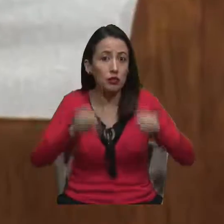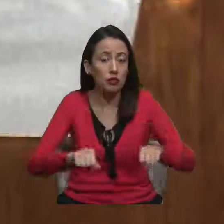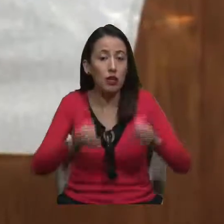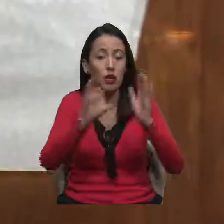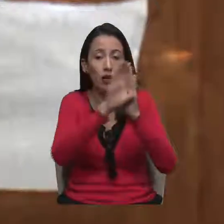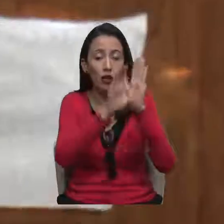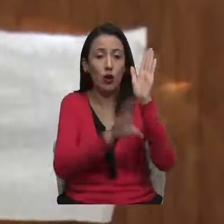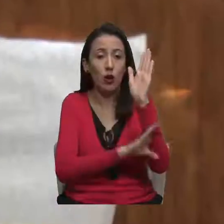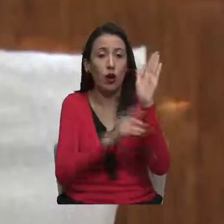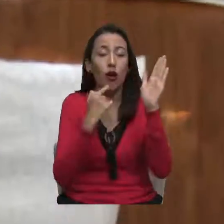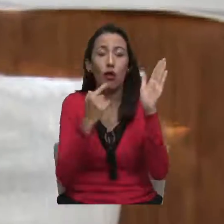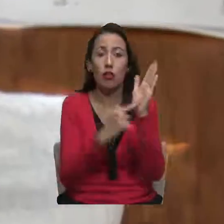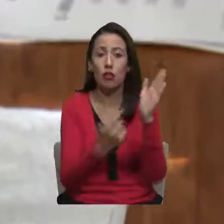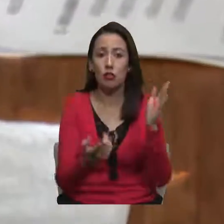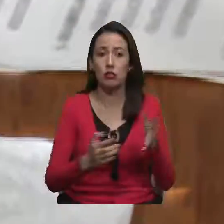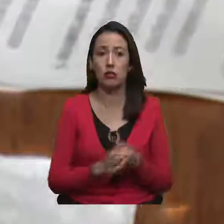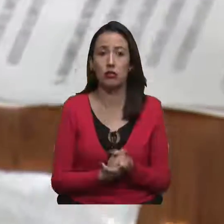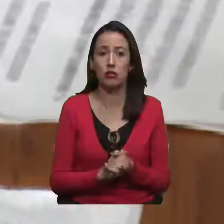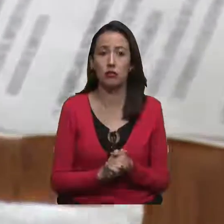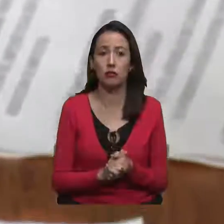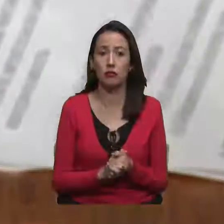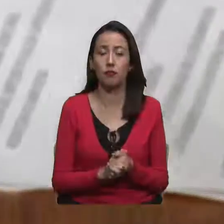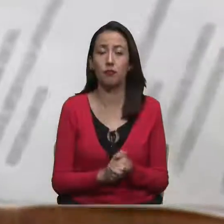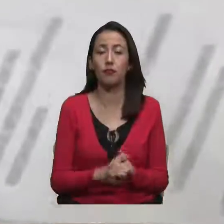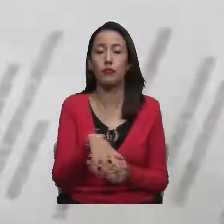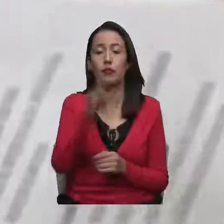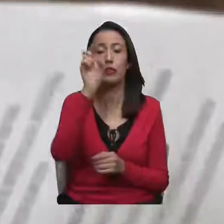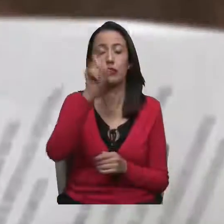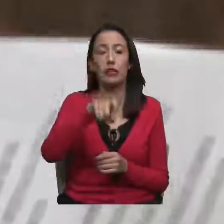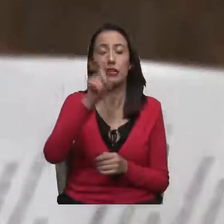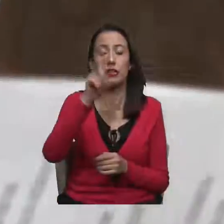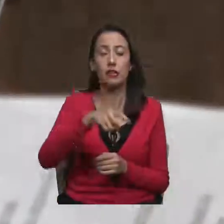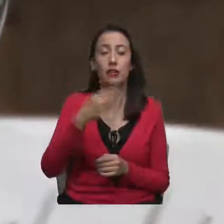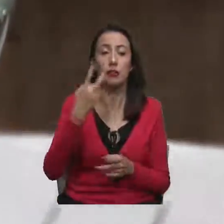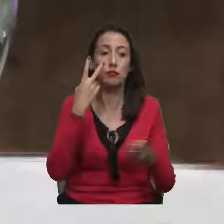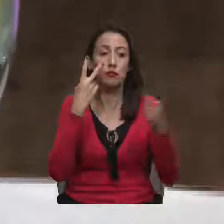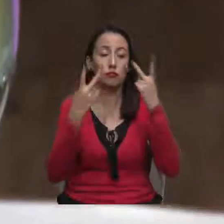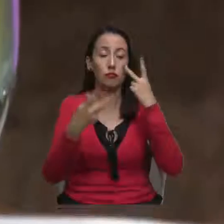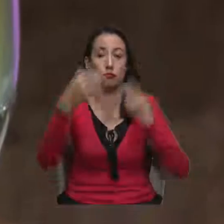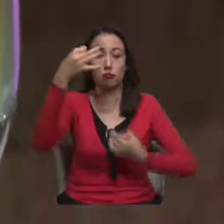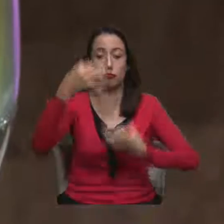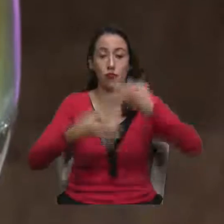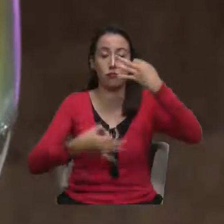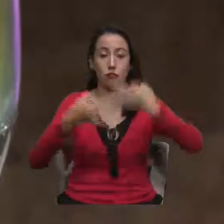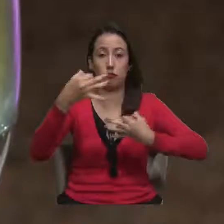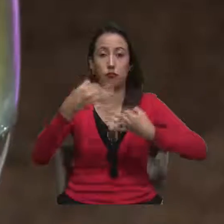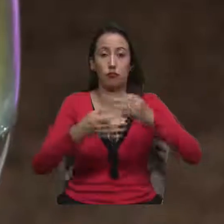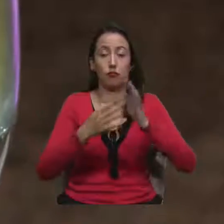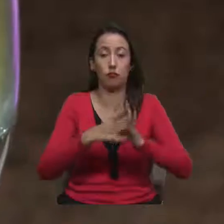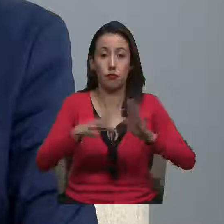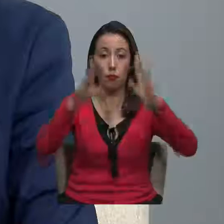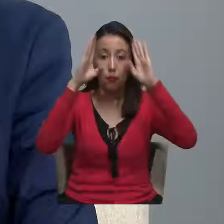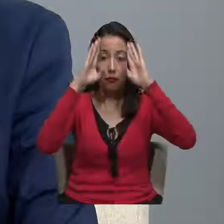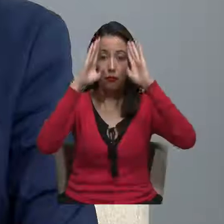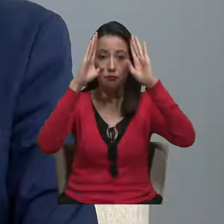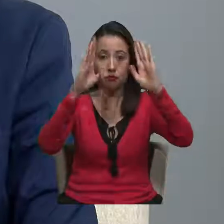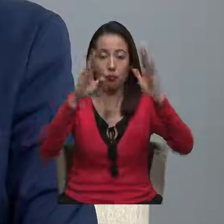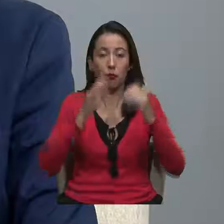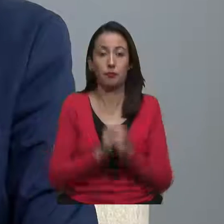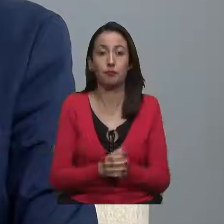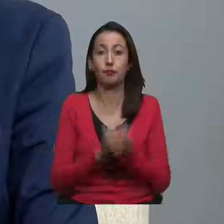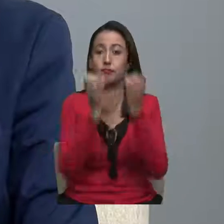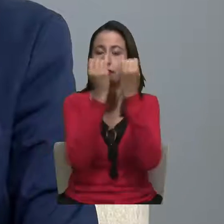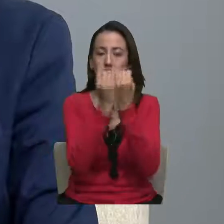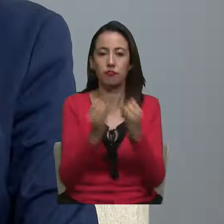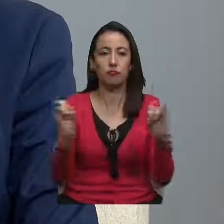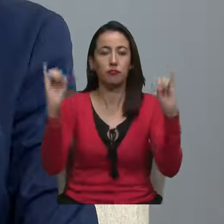constitución claramente establecido fabricio necesitamos mirar una justicia más recta si